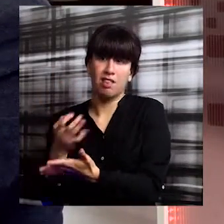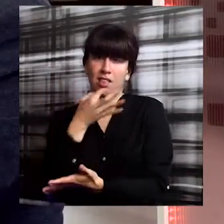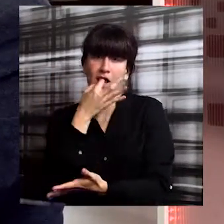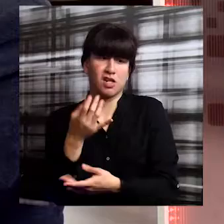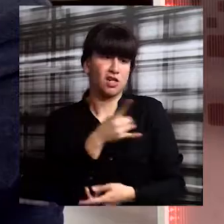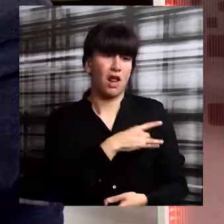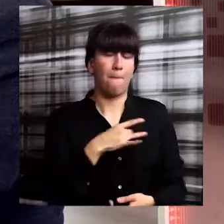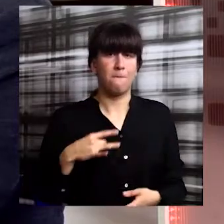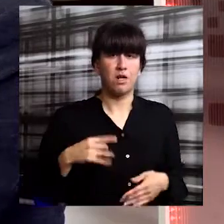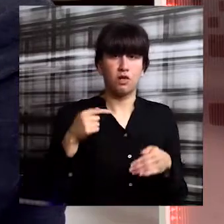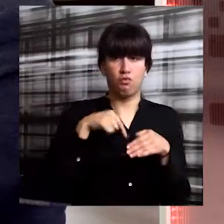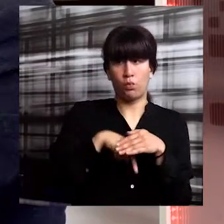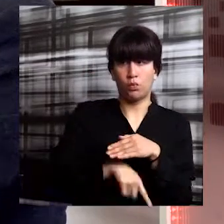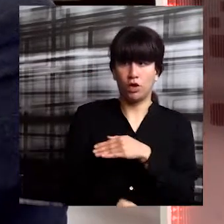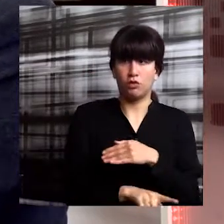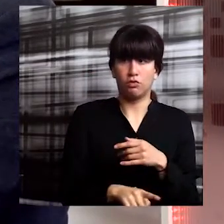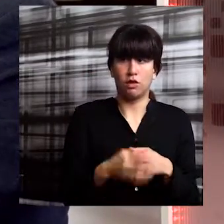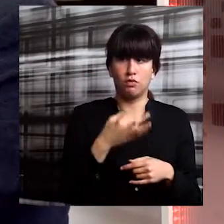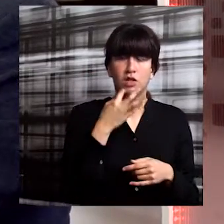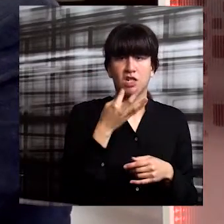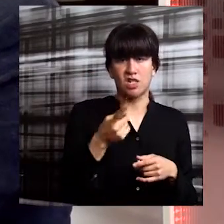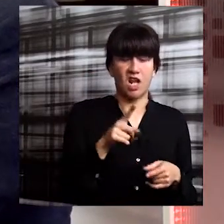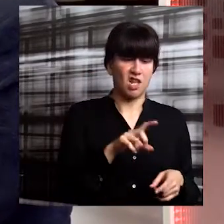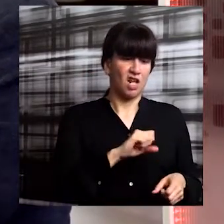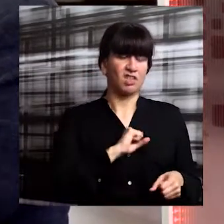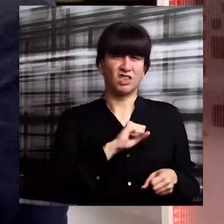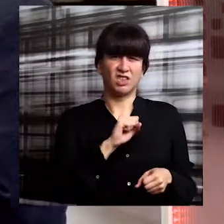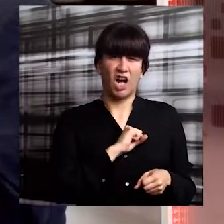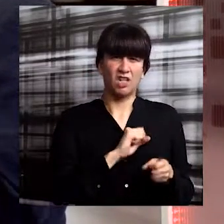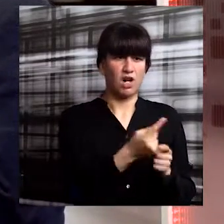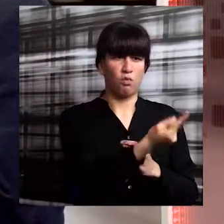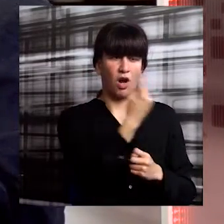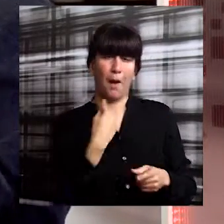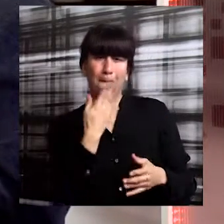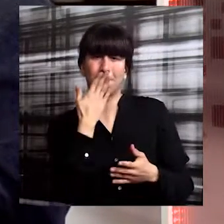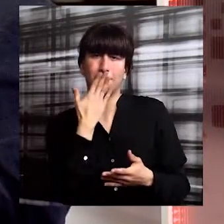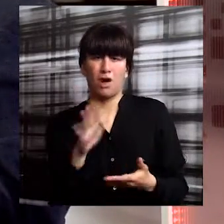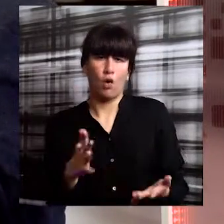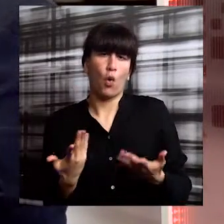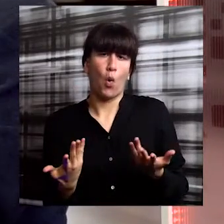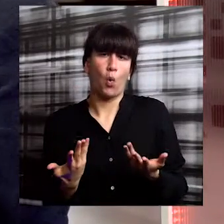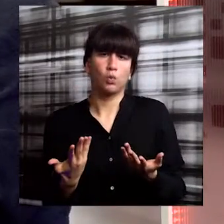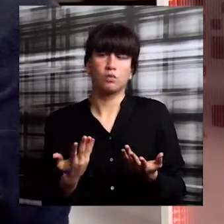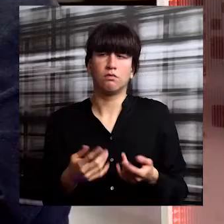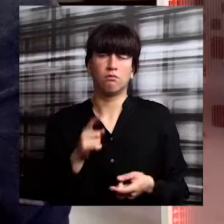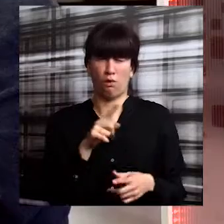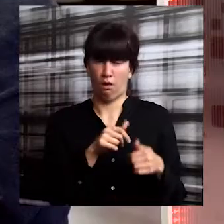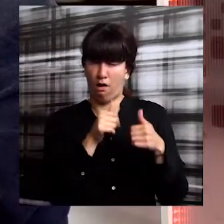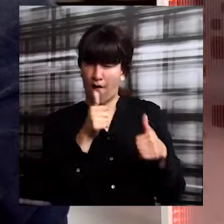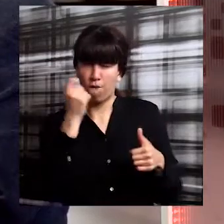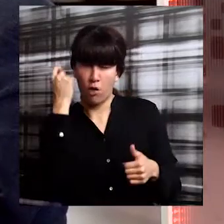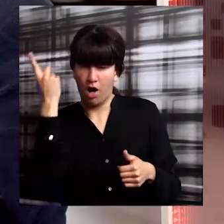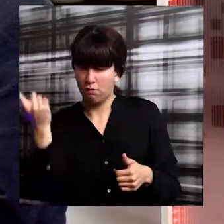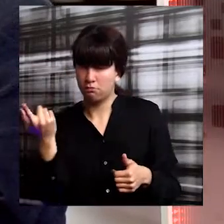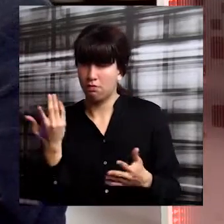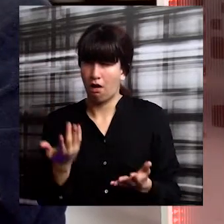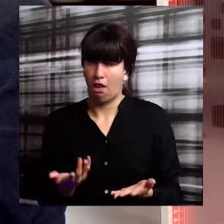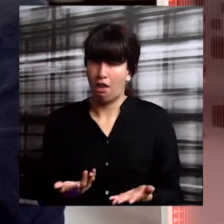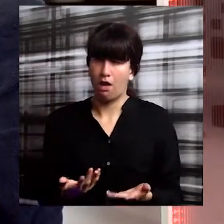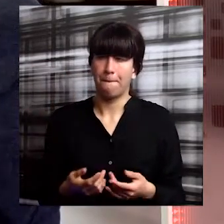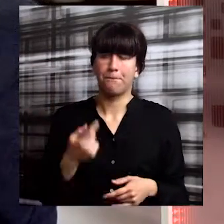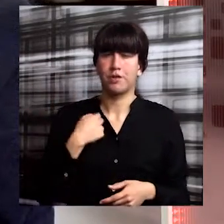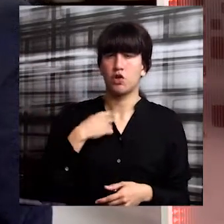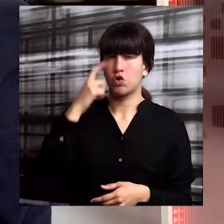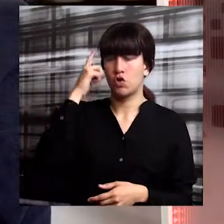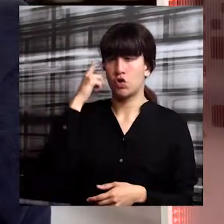del Interior, ¿no es cierto?, señor Chadwick en Santiago, y de ahí viene de inmediato una solución. ¿Es una buena señal en ese tema? Yo